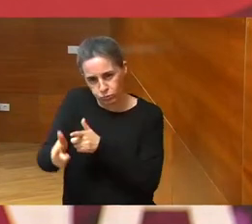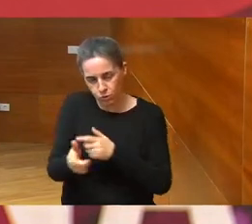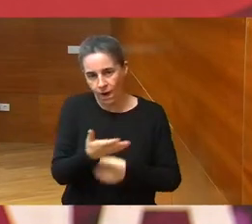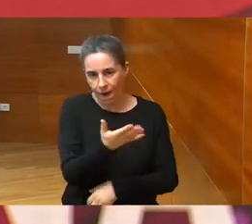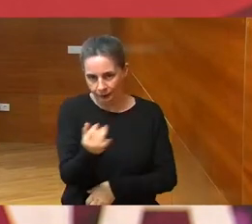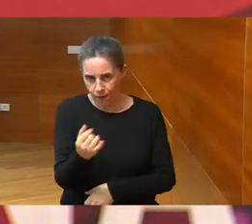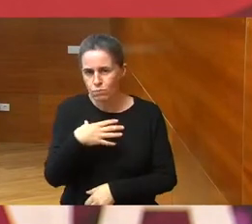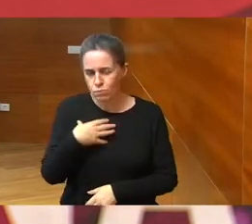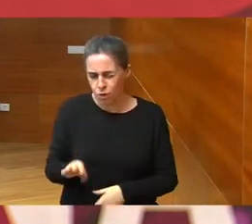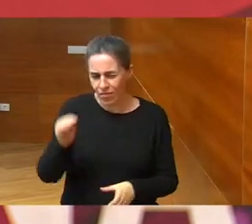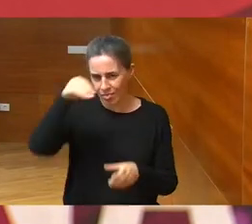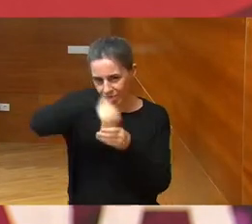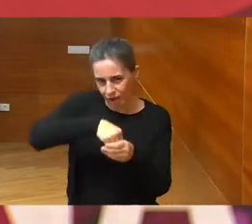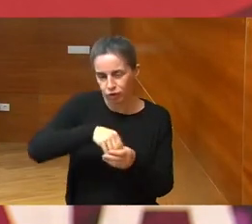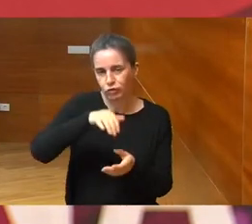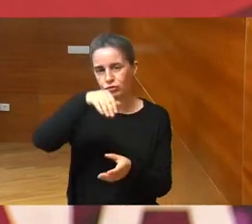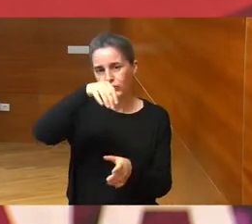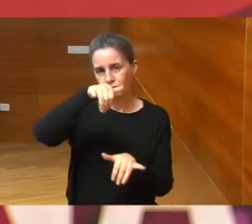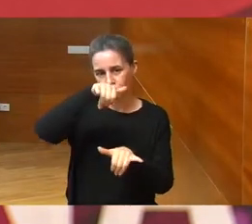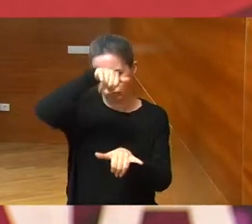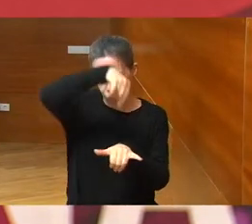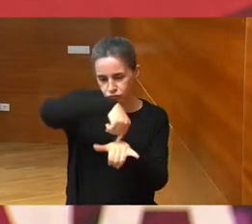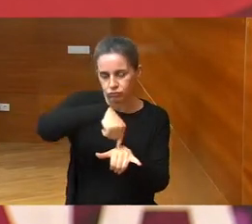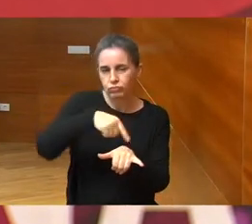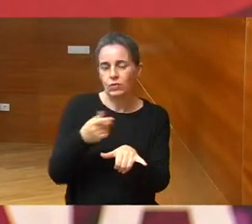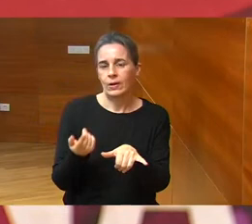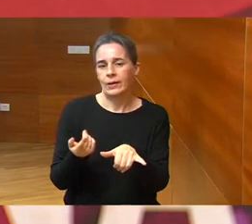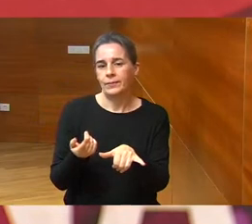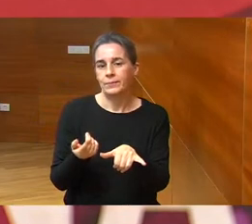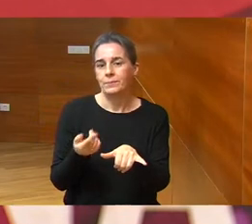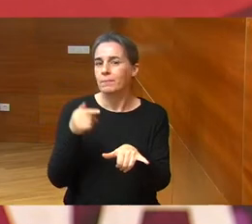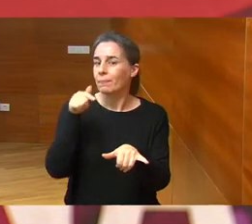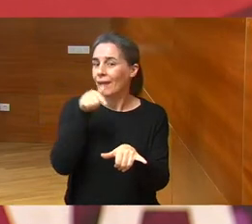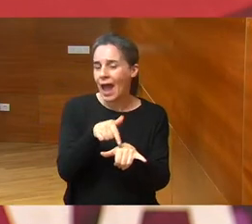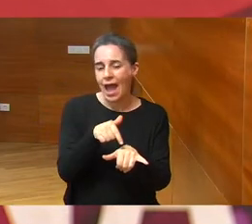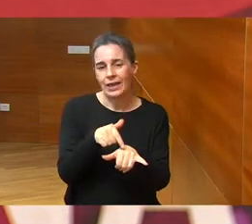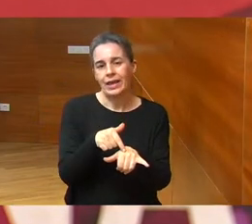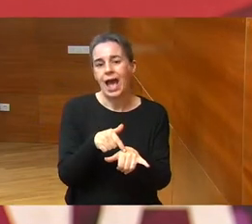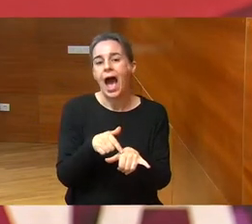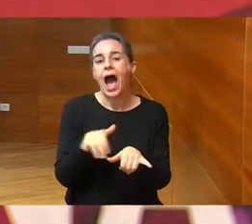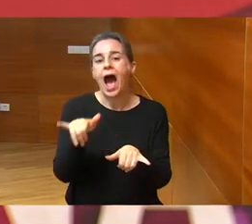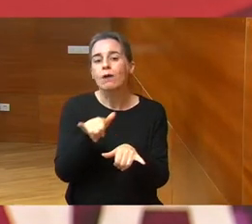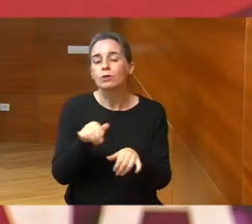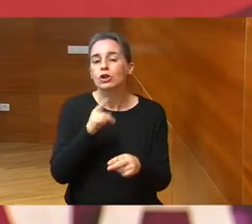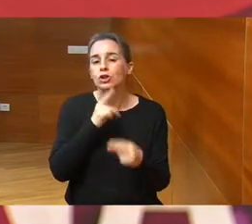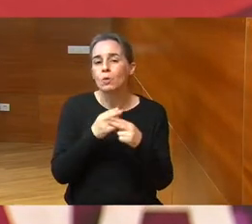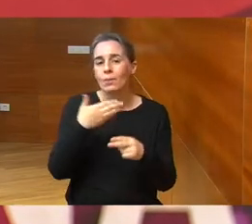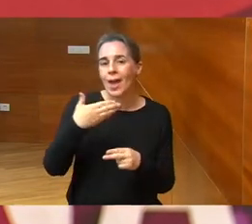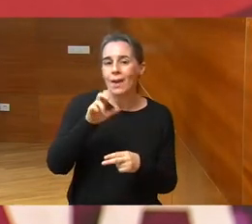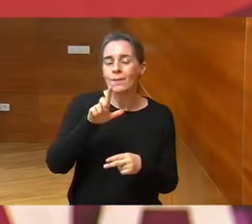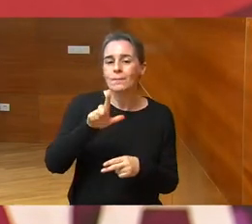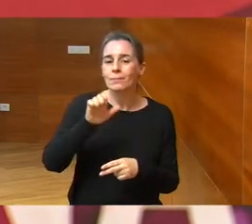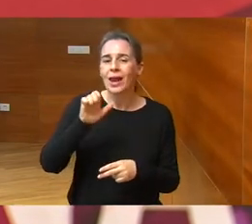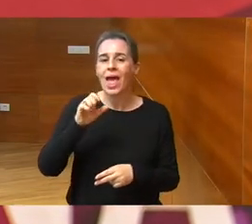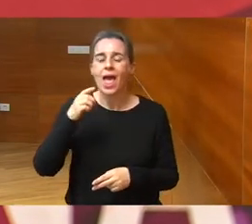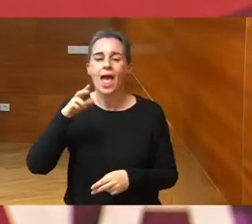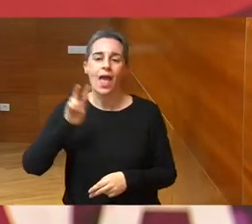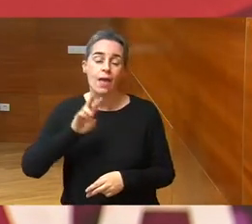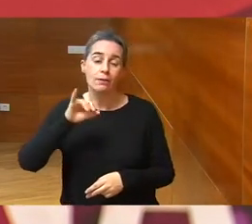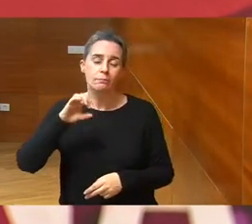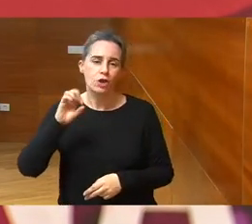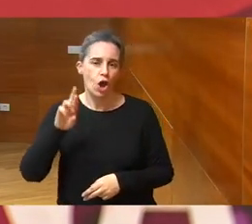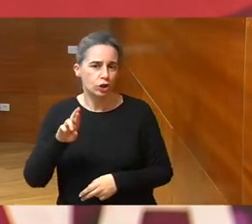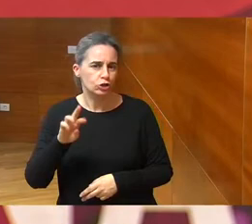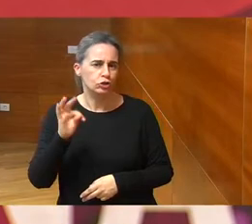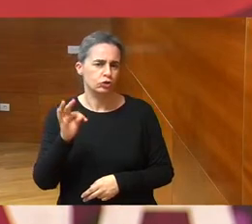tivo muertísimos contratos o sea intervinieron motos o avance de Aviación se ha fallado y